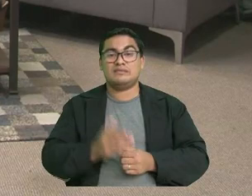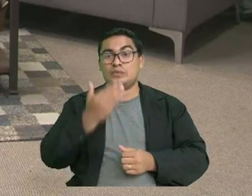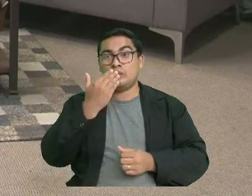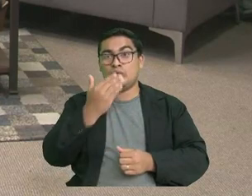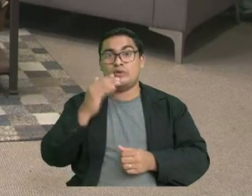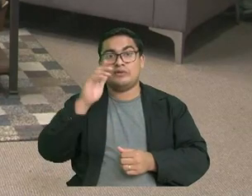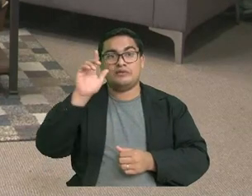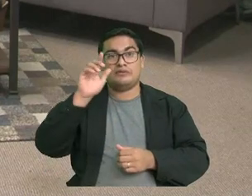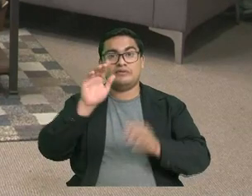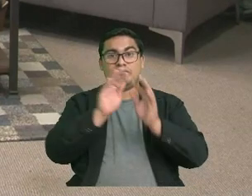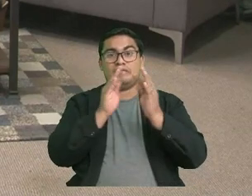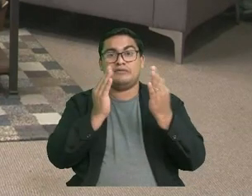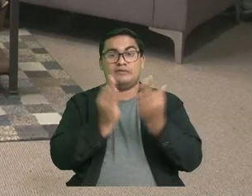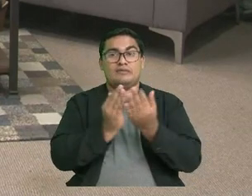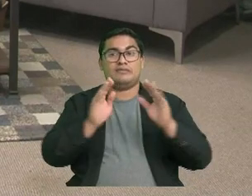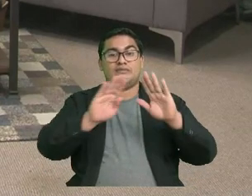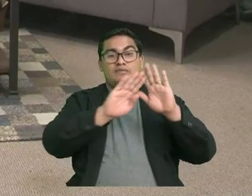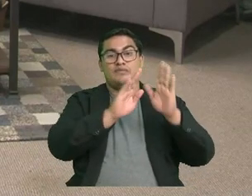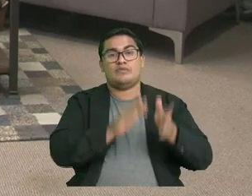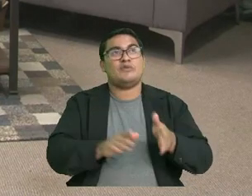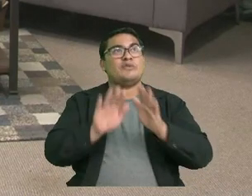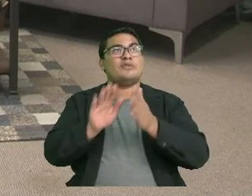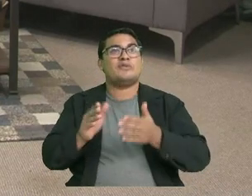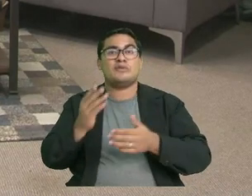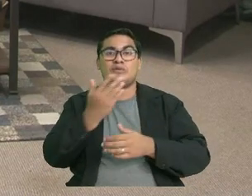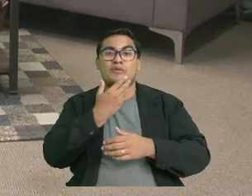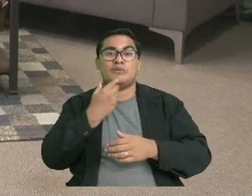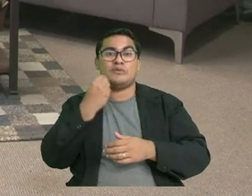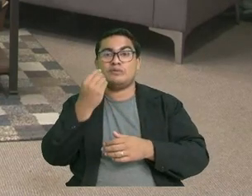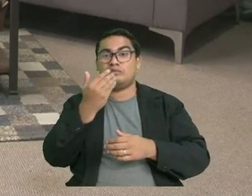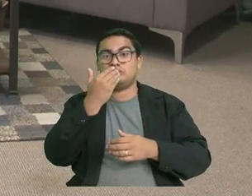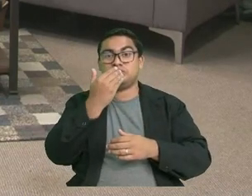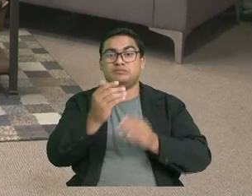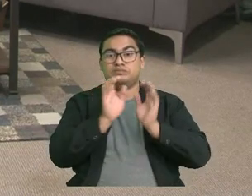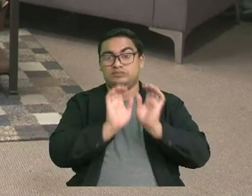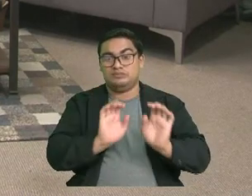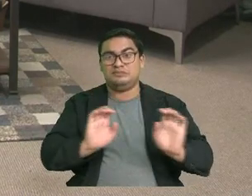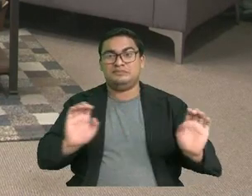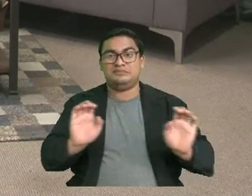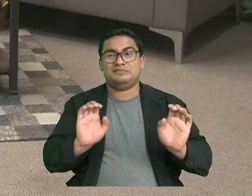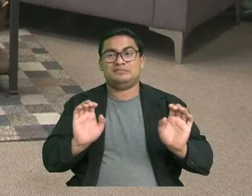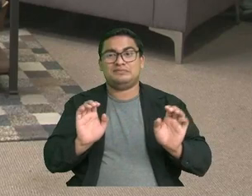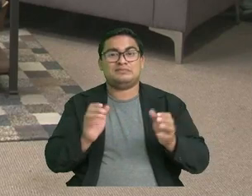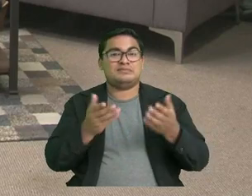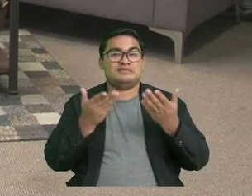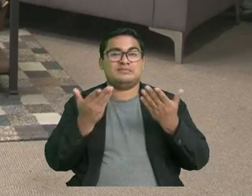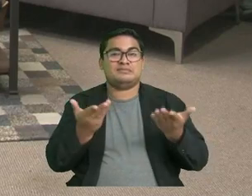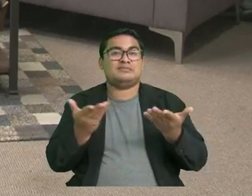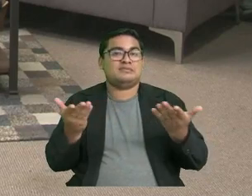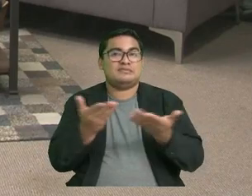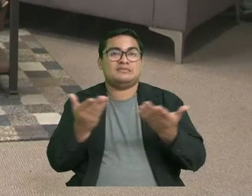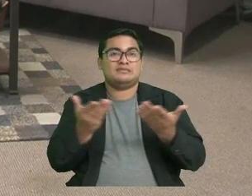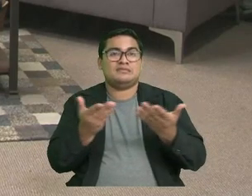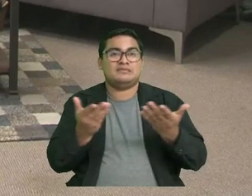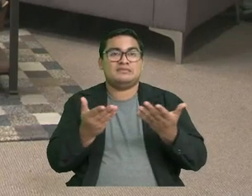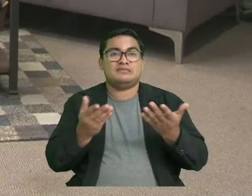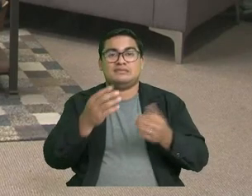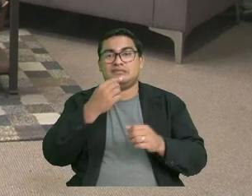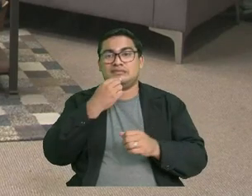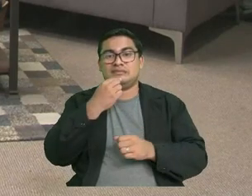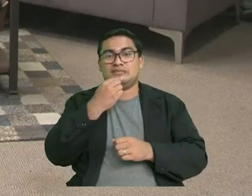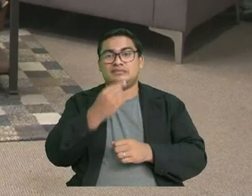familia, garantía para la mujer, garantía para la juventud, garantía para la niñez. Entonces, ¿cómo no nos vamos a